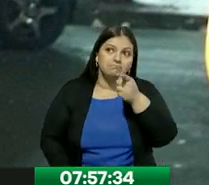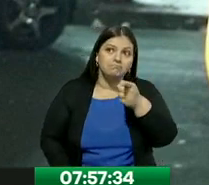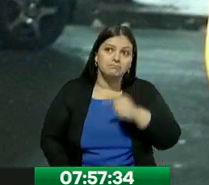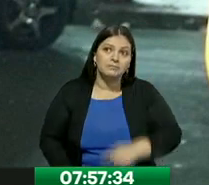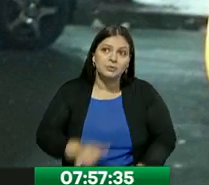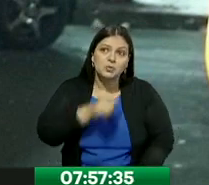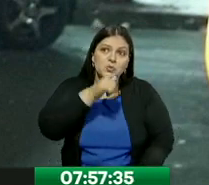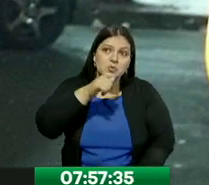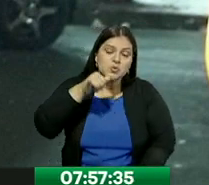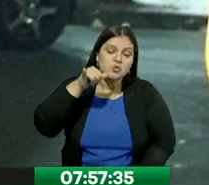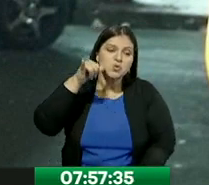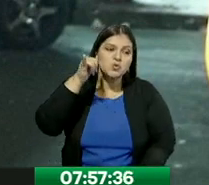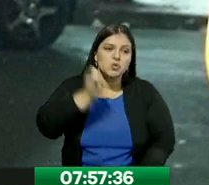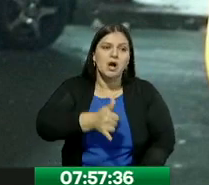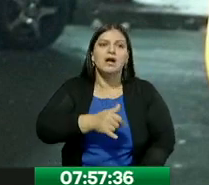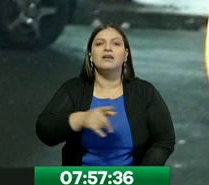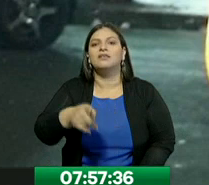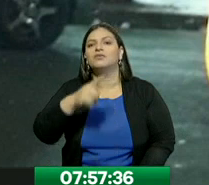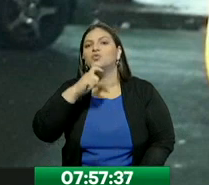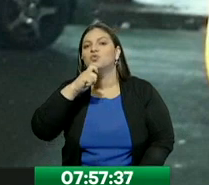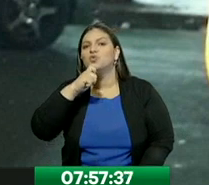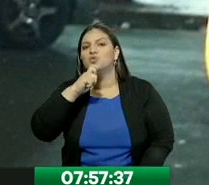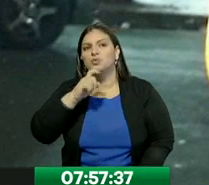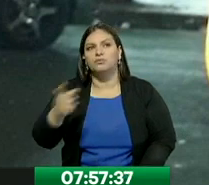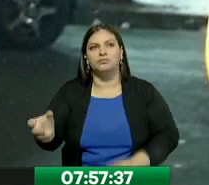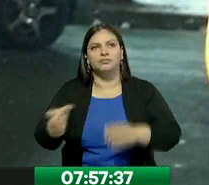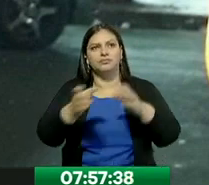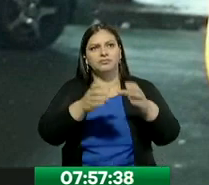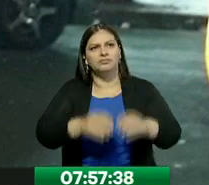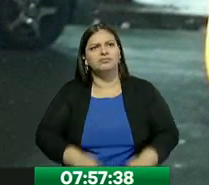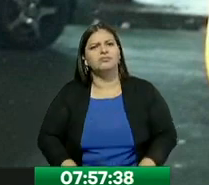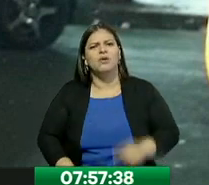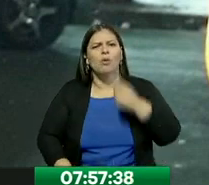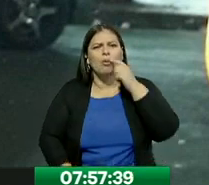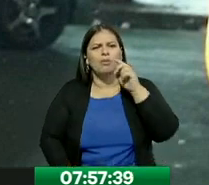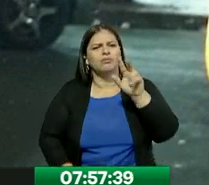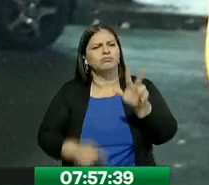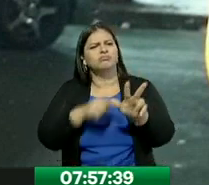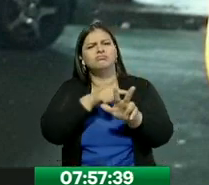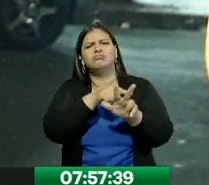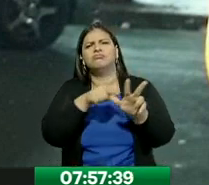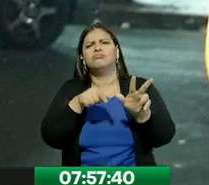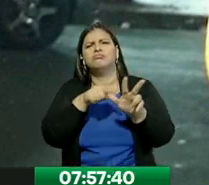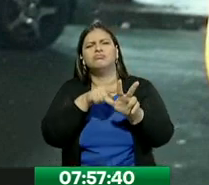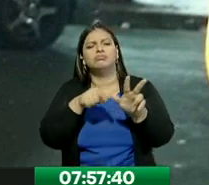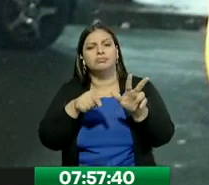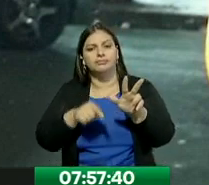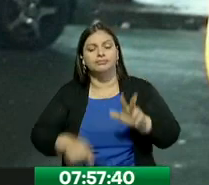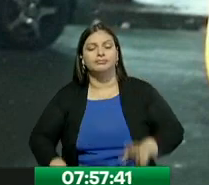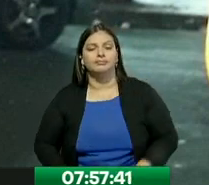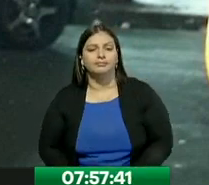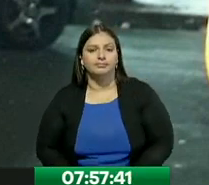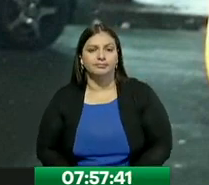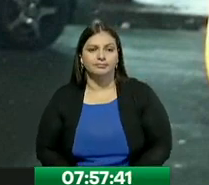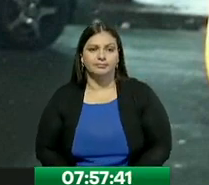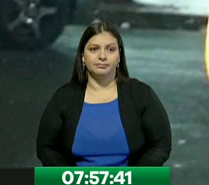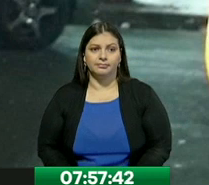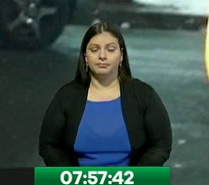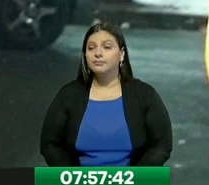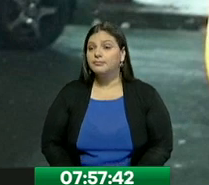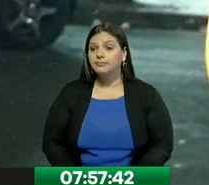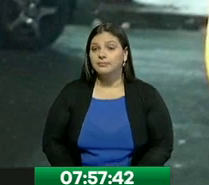fines de semana, dice. Ahí está Maquilón, Chiquilín y Freddy, los tres. Precisamente lo que hablamos también, que hay gente que adapta